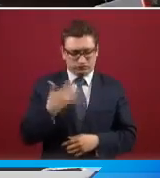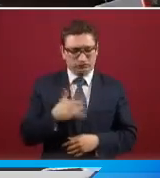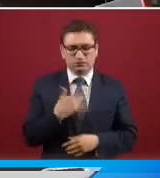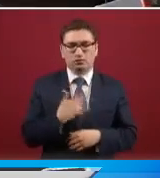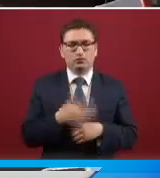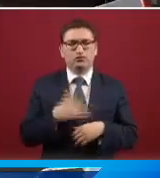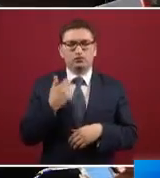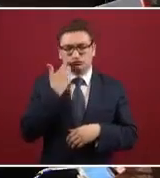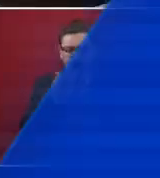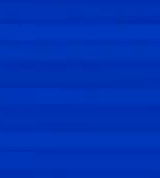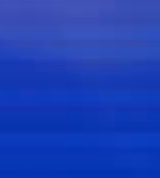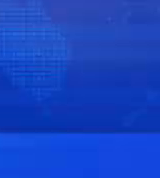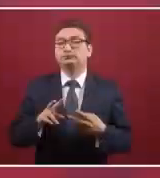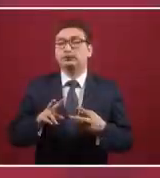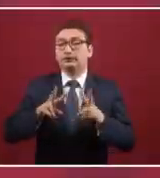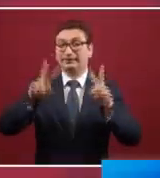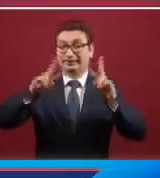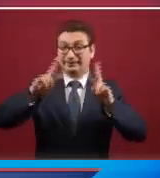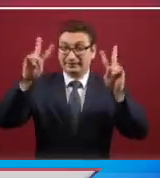origen es político.